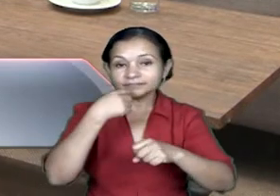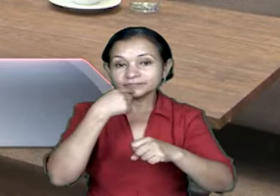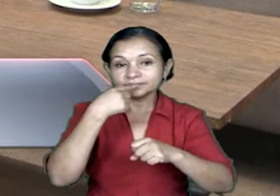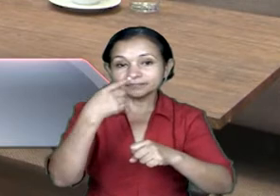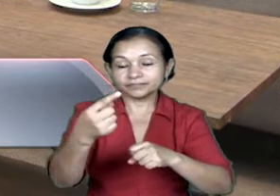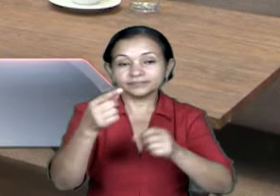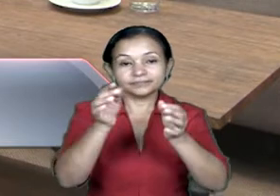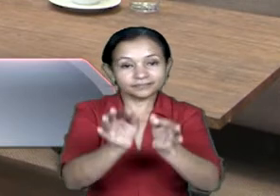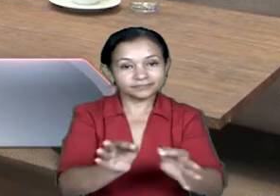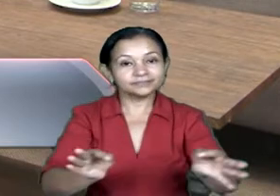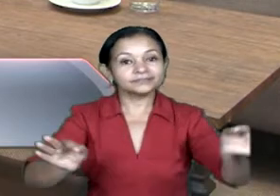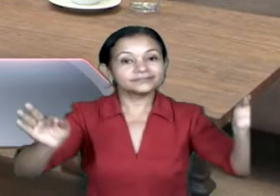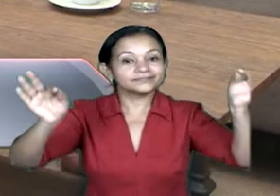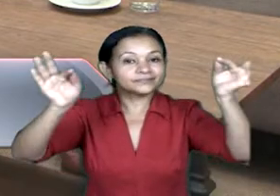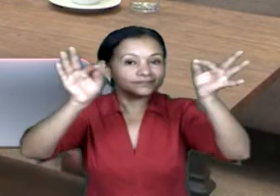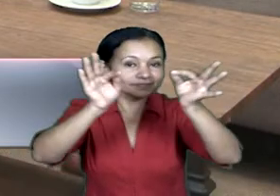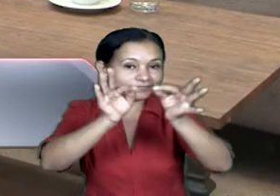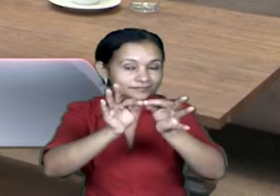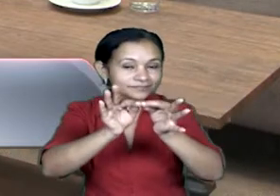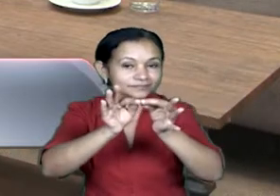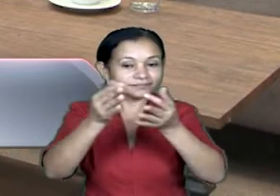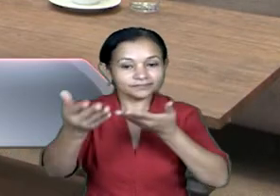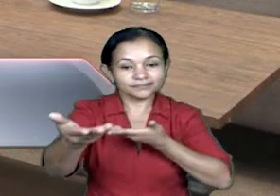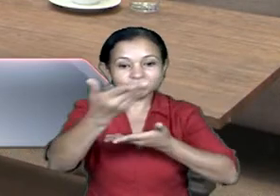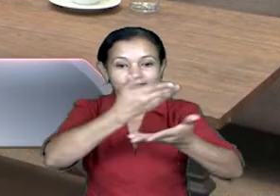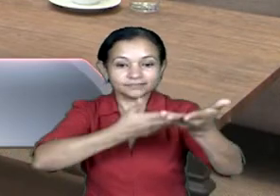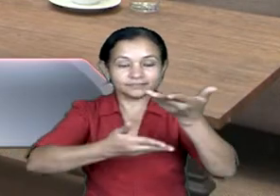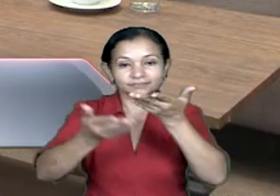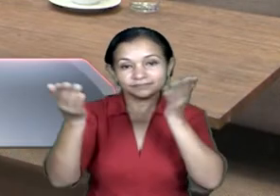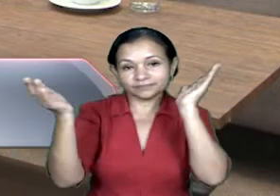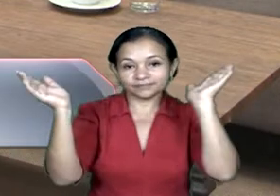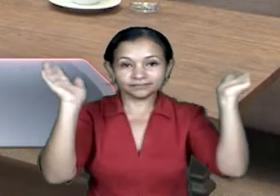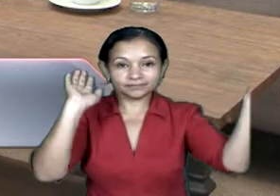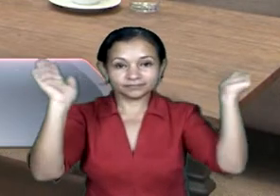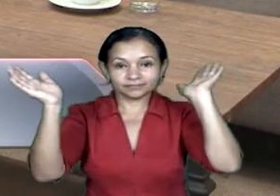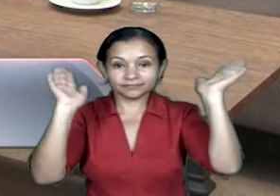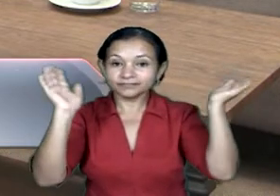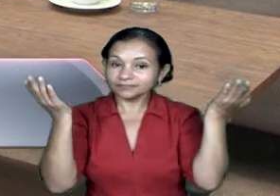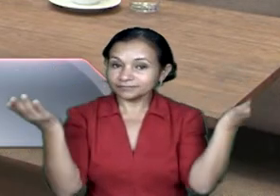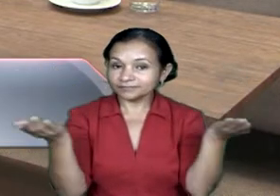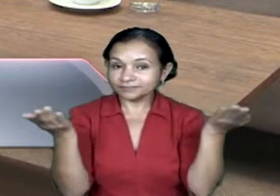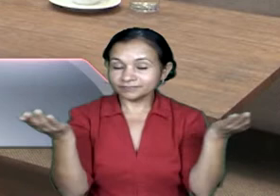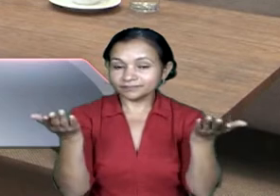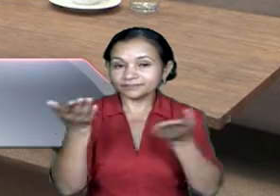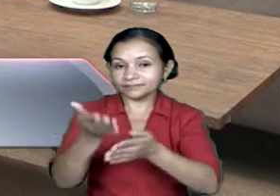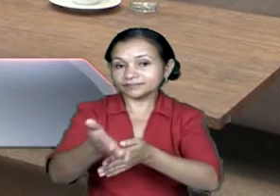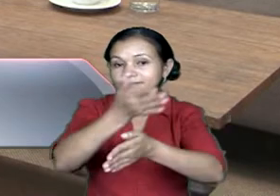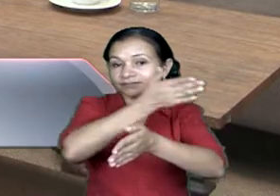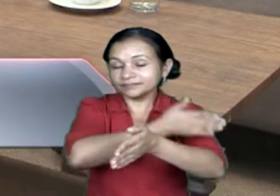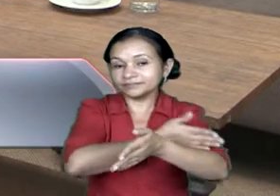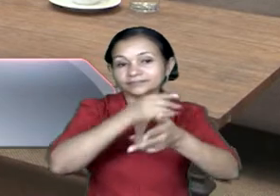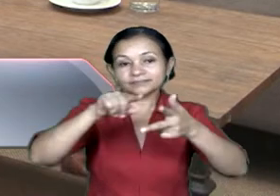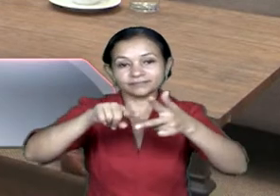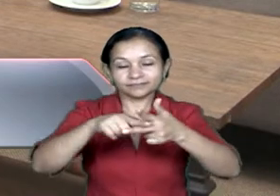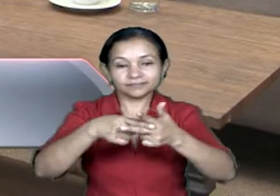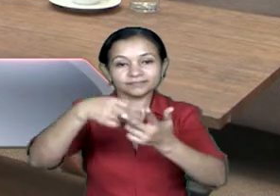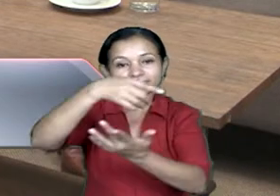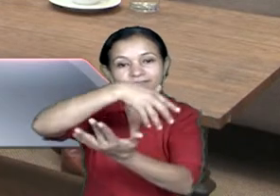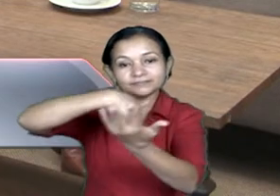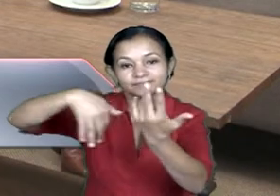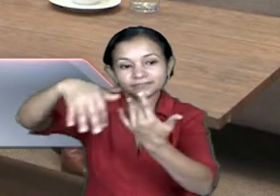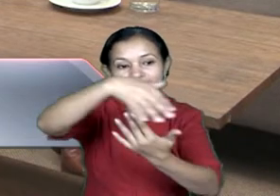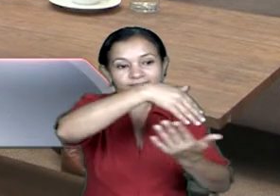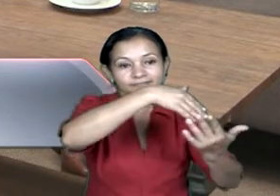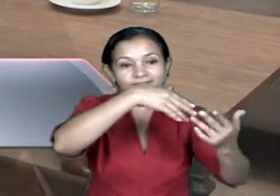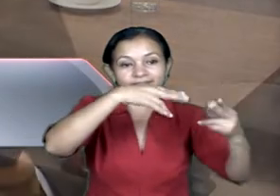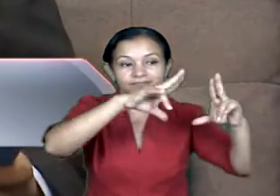destacar la importancia de ese acuerdo. Del intercambio comercial entre las dos naciones. Pero también antes de entrar en esa parte que tiene que ver con esa relación que se ha fomentado